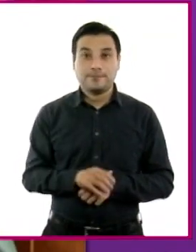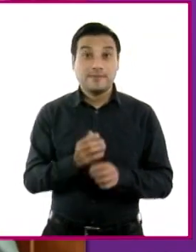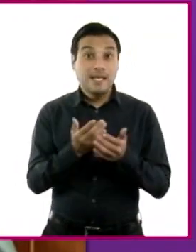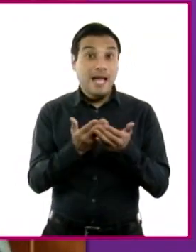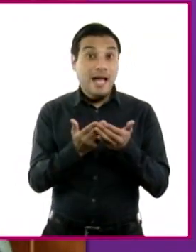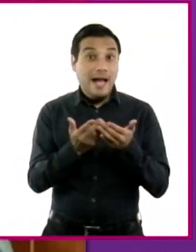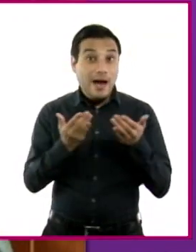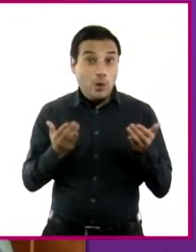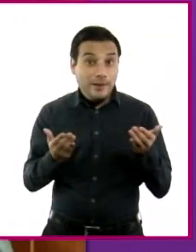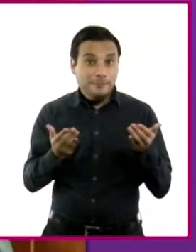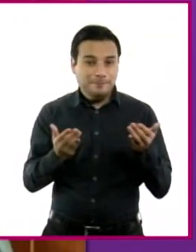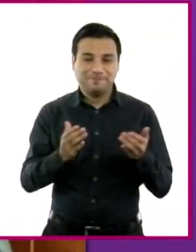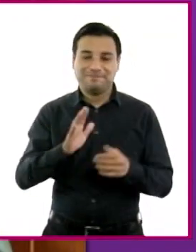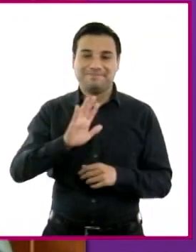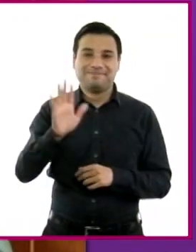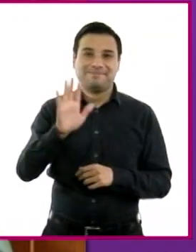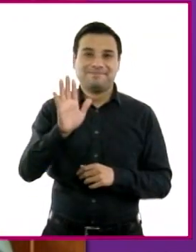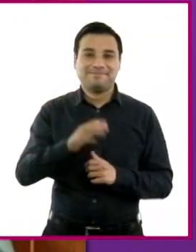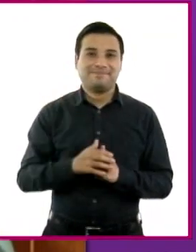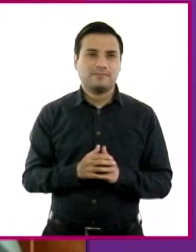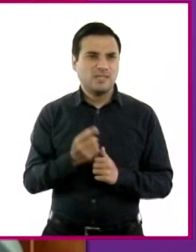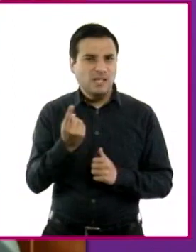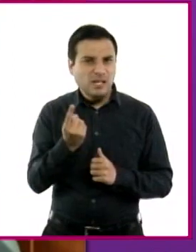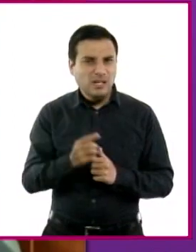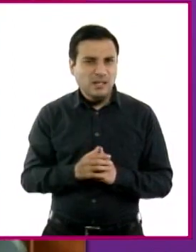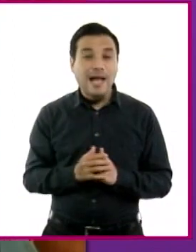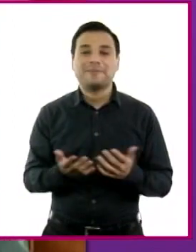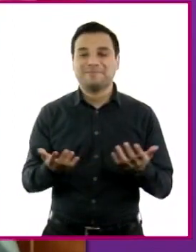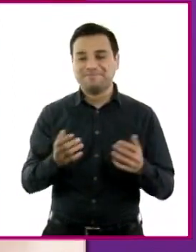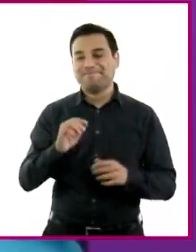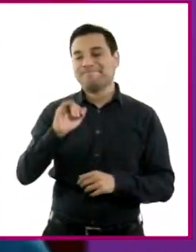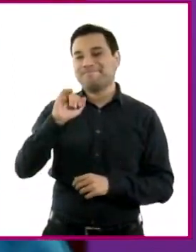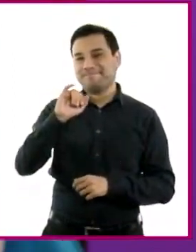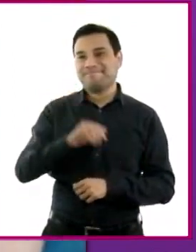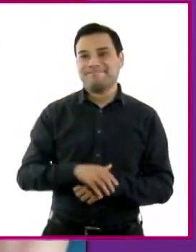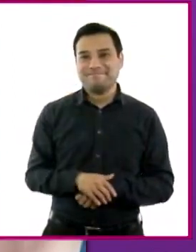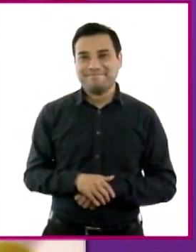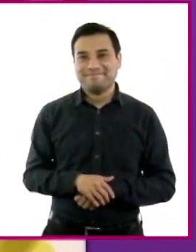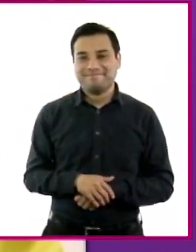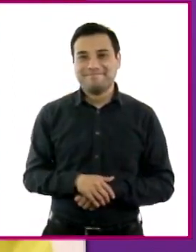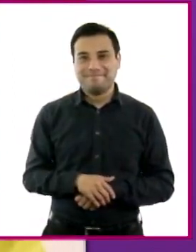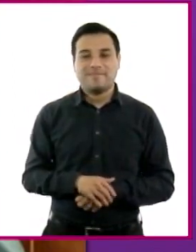have to say goodbye. ¿Qué? ¡Ah,